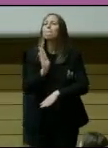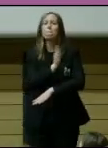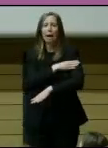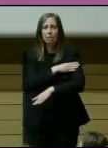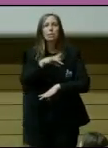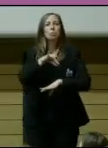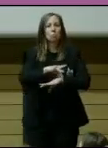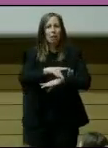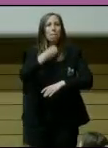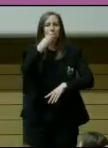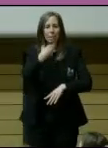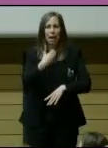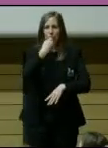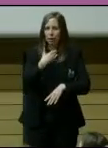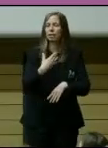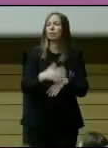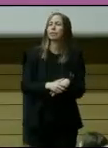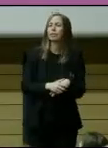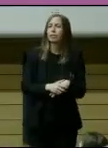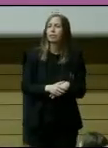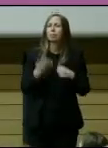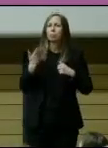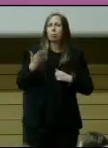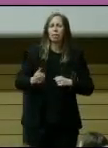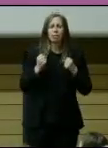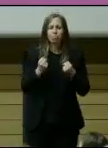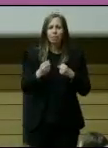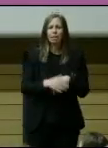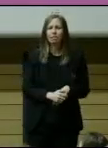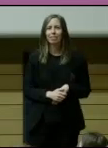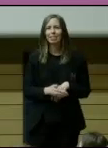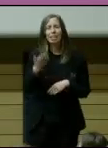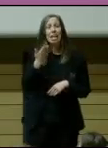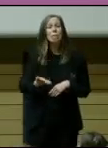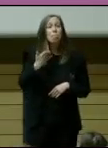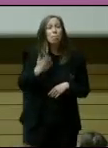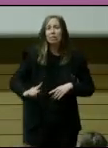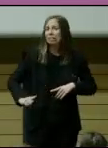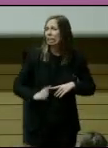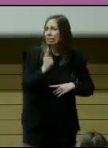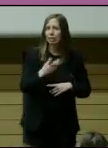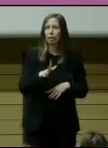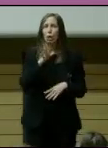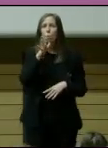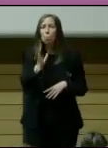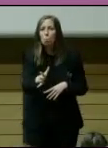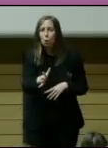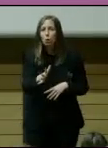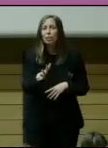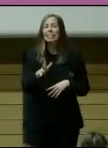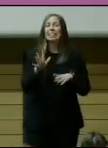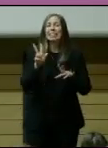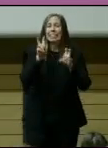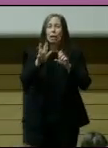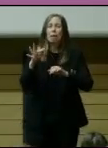Parches, médico. Vale, bien, vamos bien. Esto es súper importante, vamos. Claro, es súper importante. Porque ¿de dónde ha venido toda